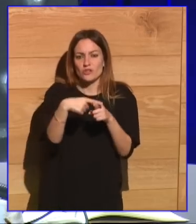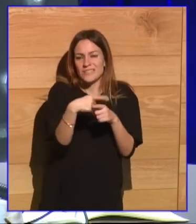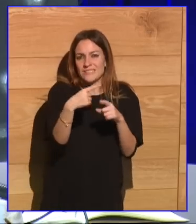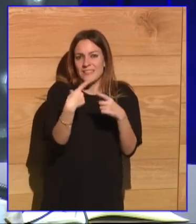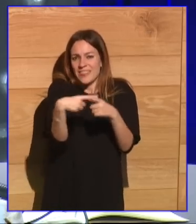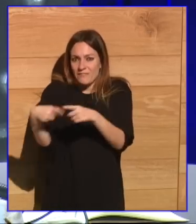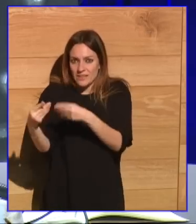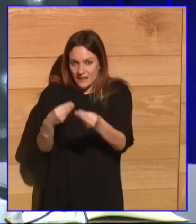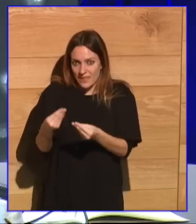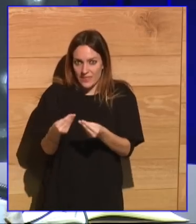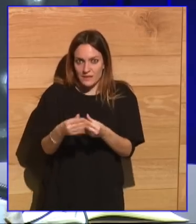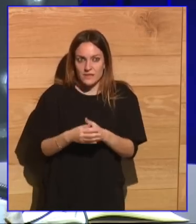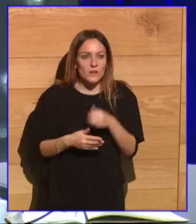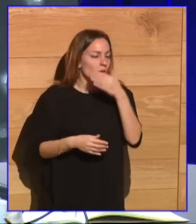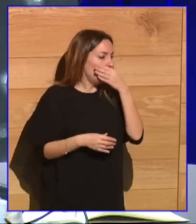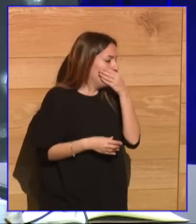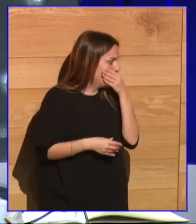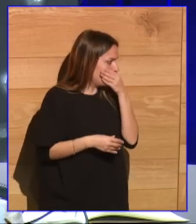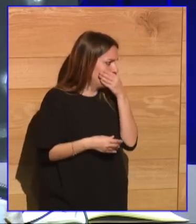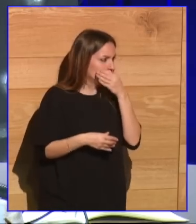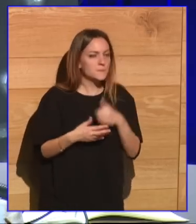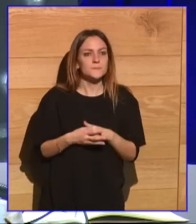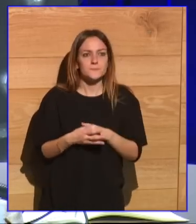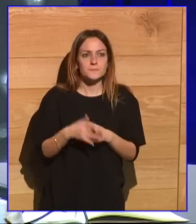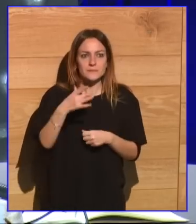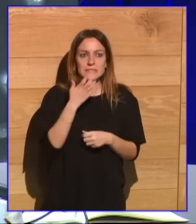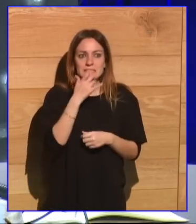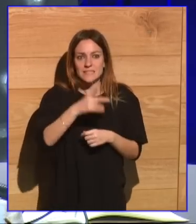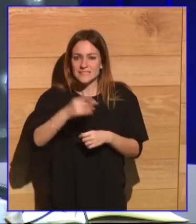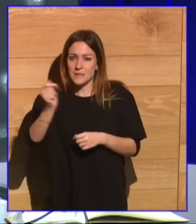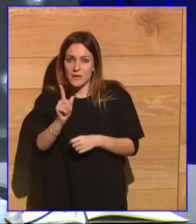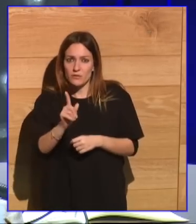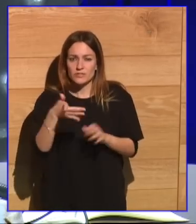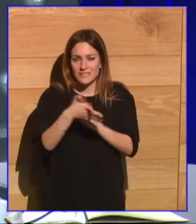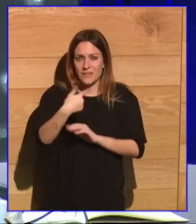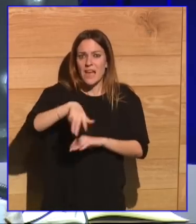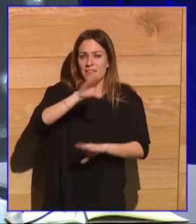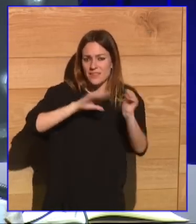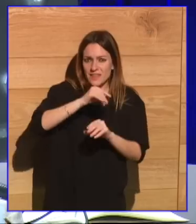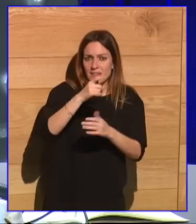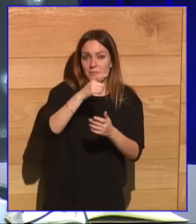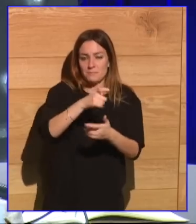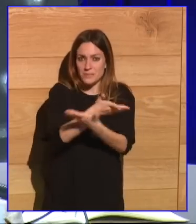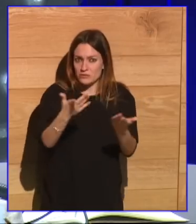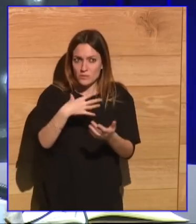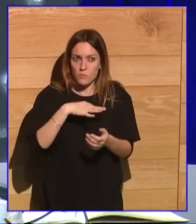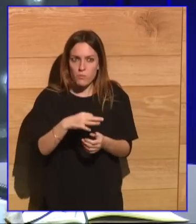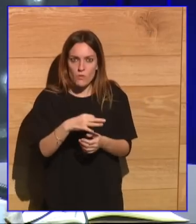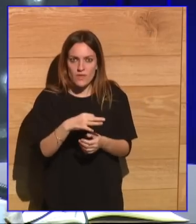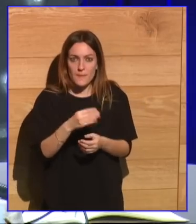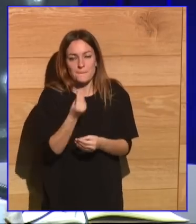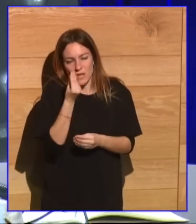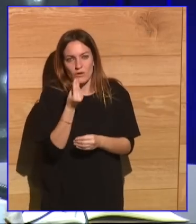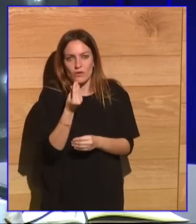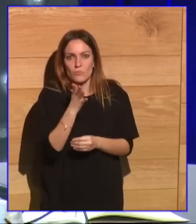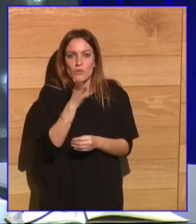Gene Hackman, si no hubiera escapado de donde seguramente puede entender mucho mejor a esos ciudadanos porque en el fondo